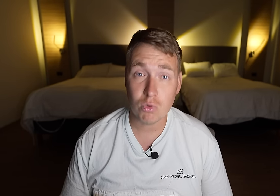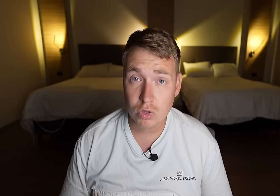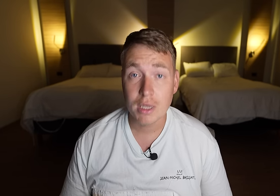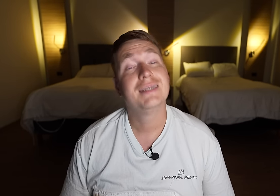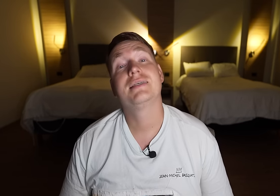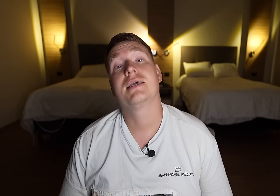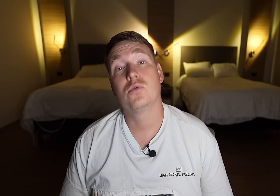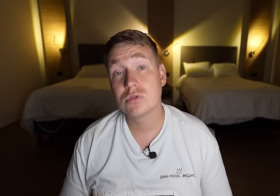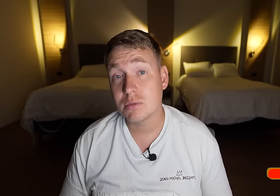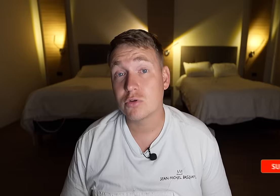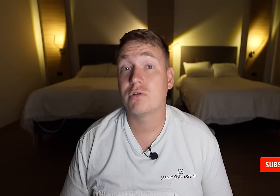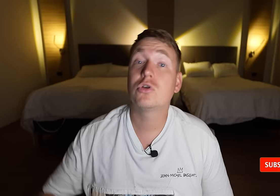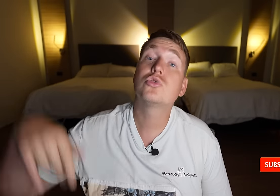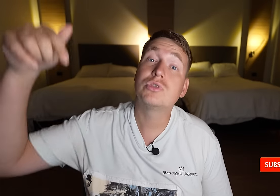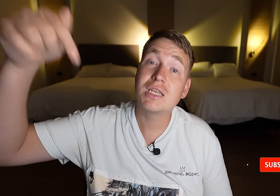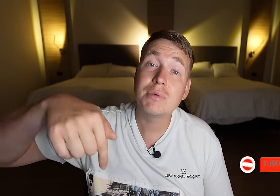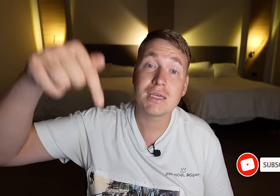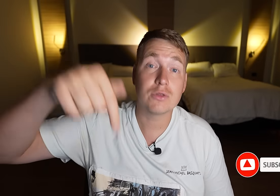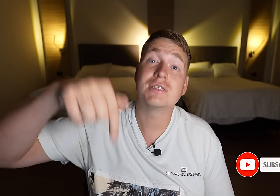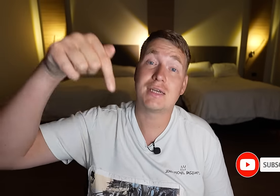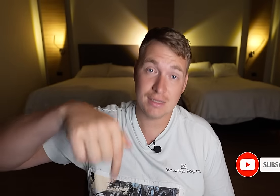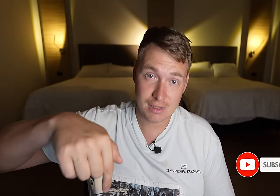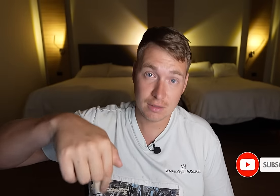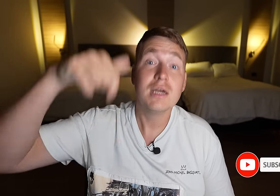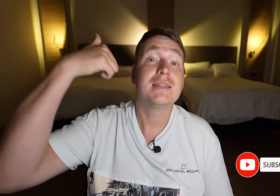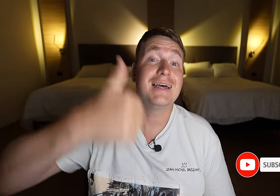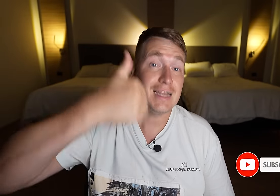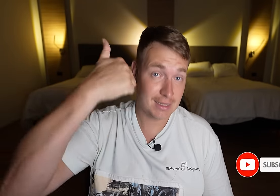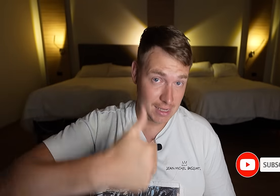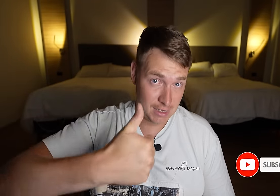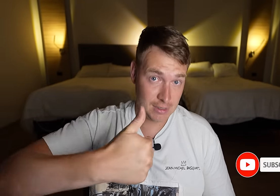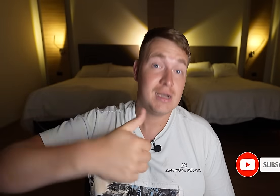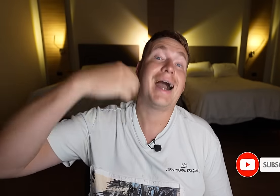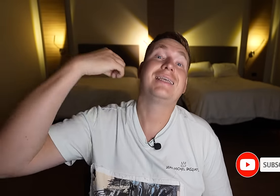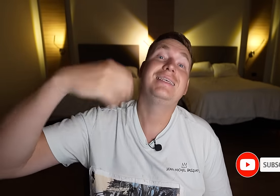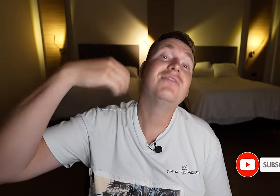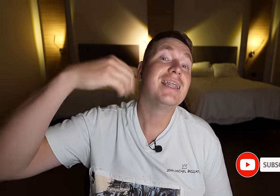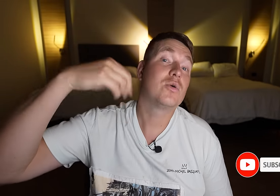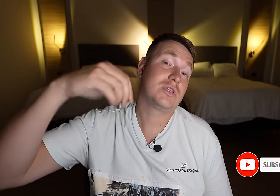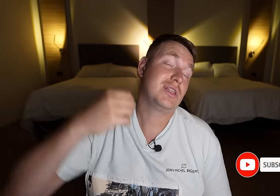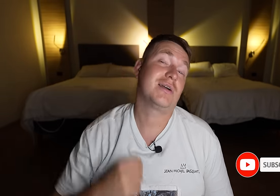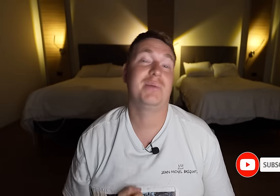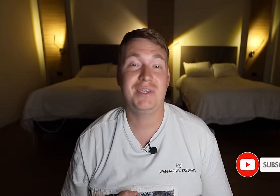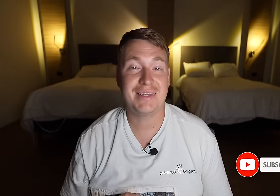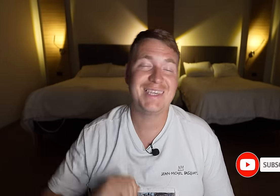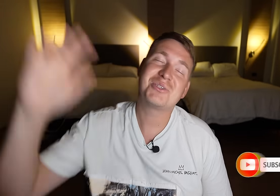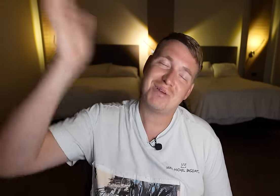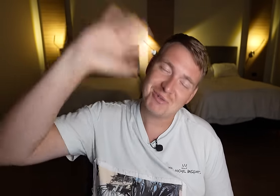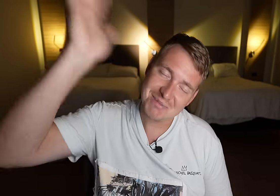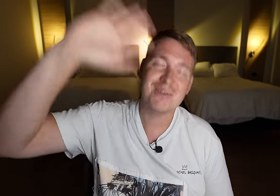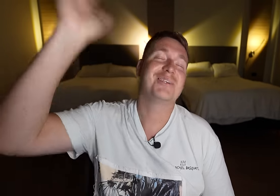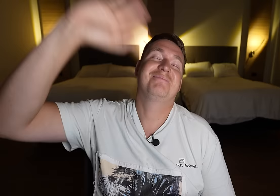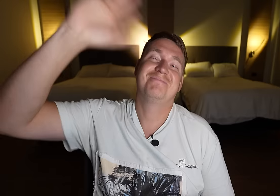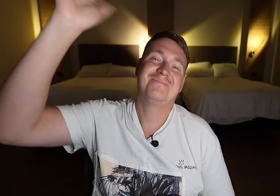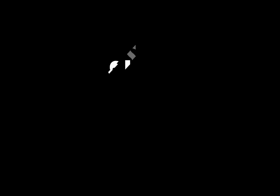Mirón si te gusta por favor suscríbete a nuestro canal Dale A Like activa el icon de la campanita y nos